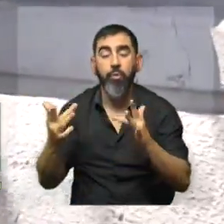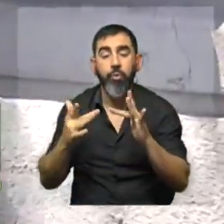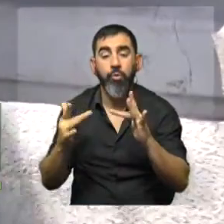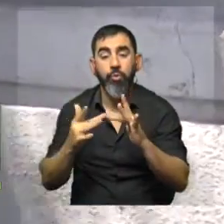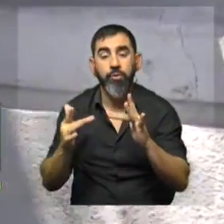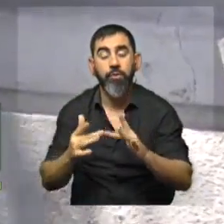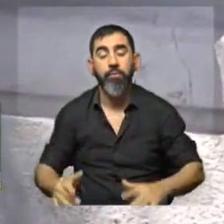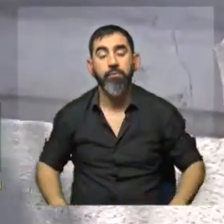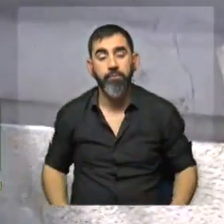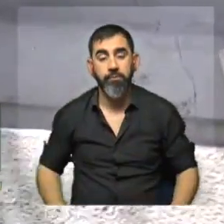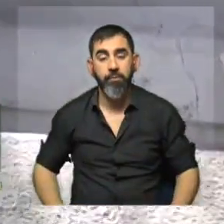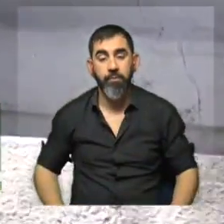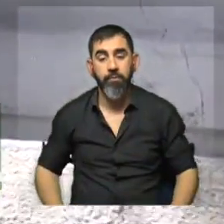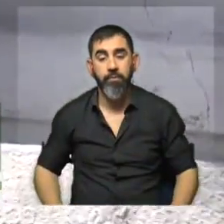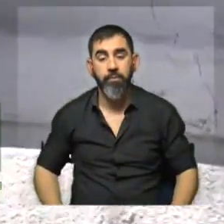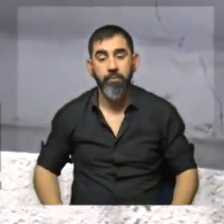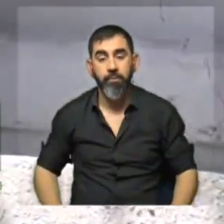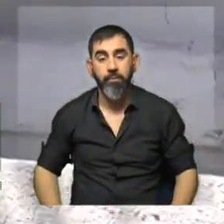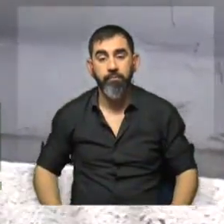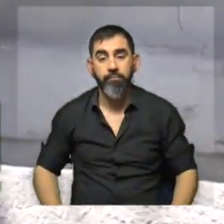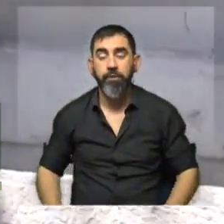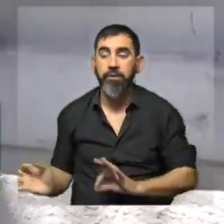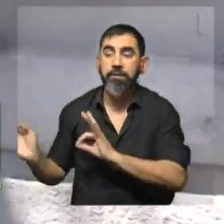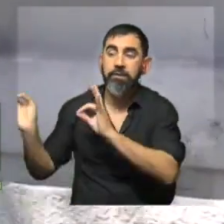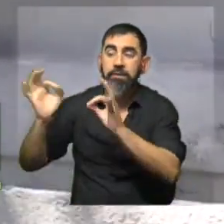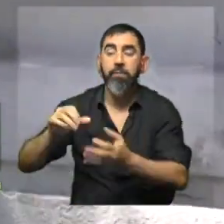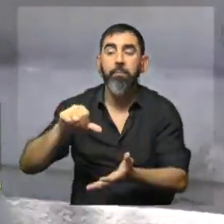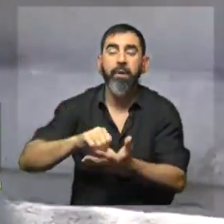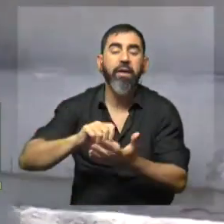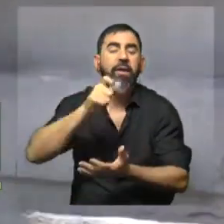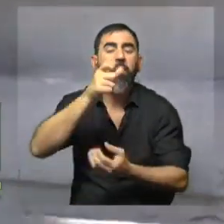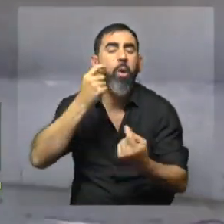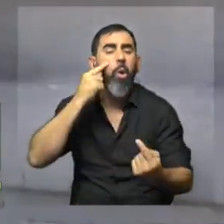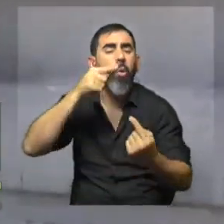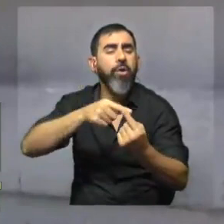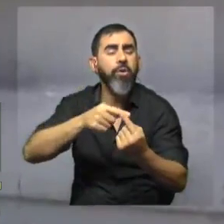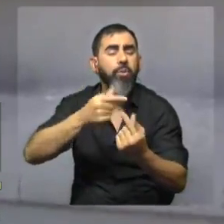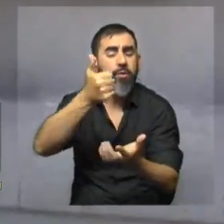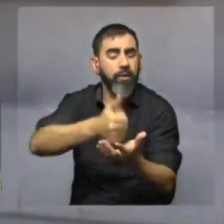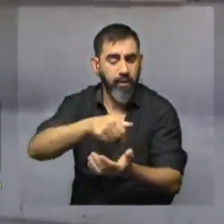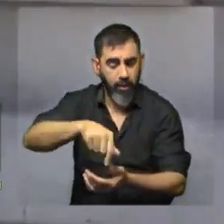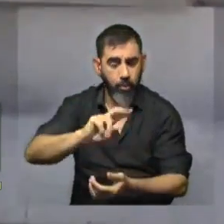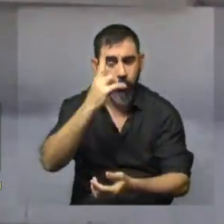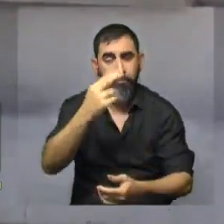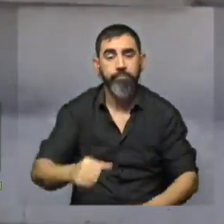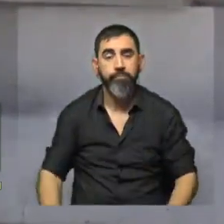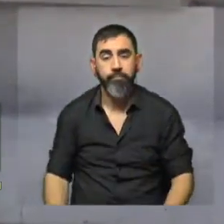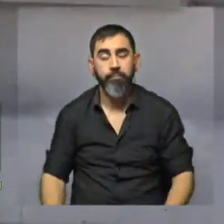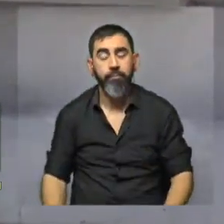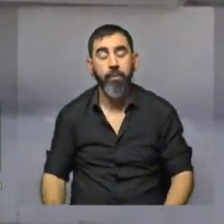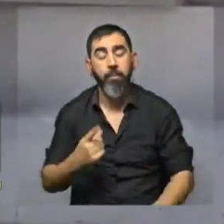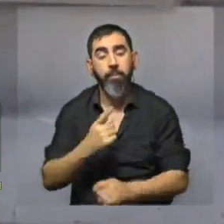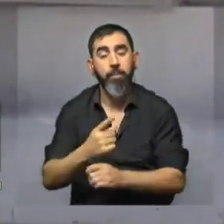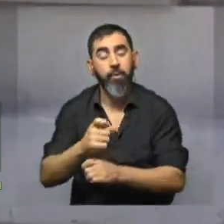con MBD Noticias, y consultarla su llegada al país, qué implica, cuál es el objetivo de su presencia en Uruguay. Bueno, primero